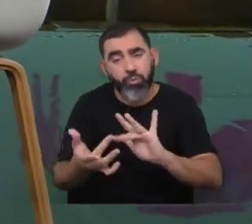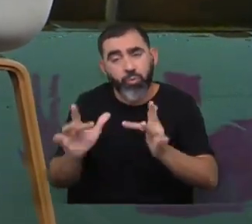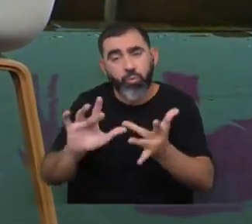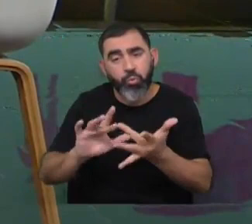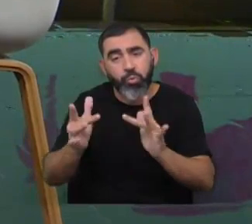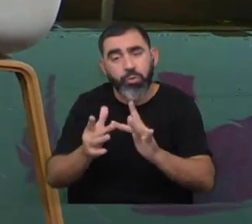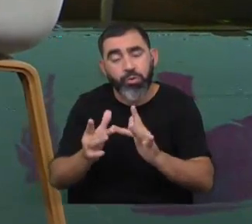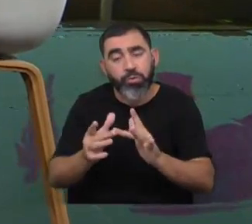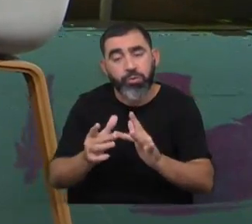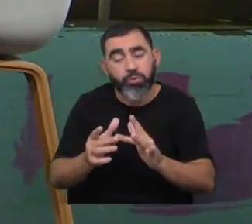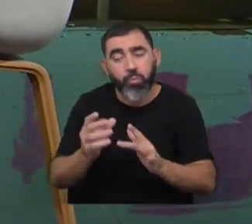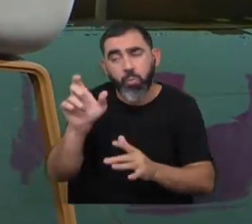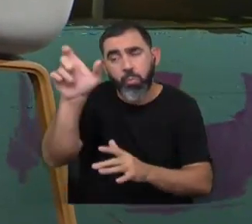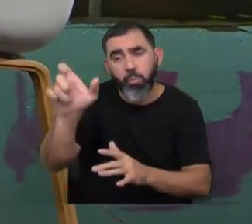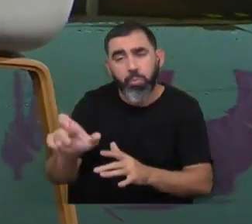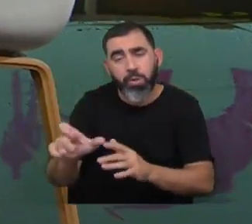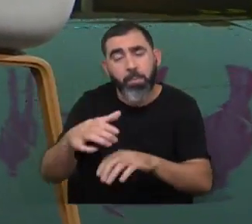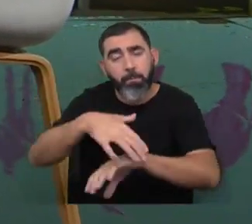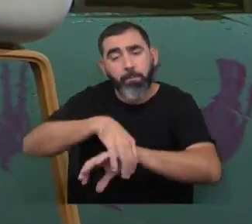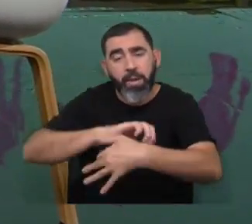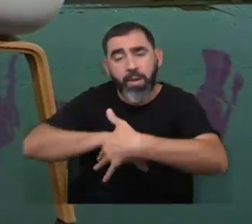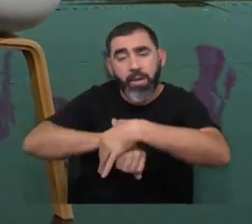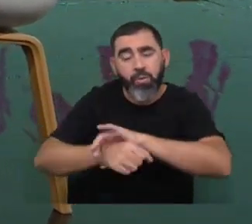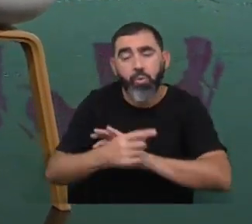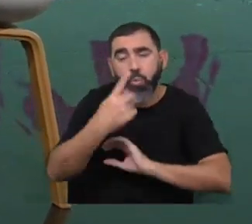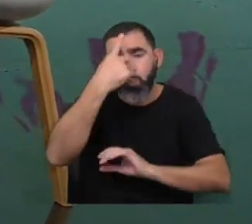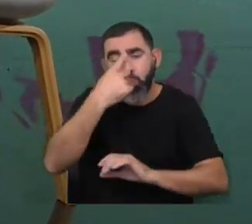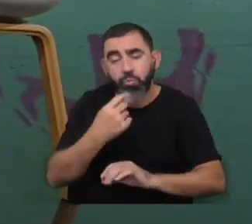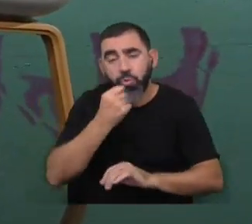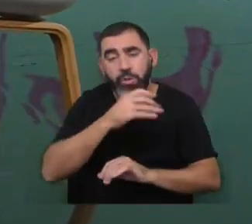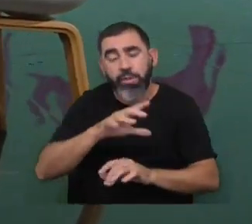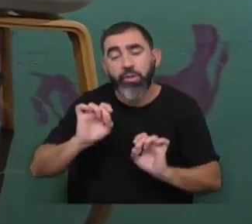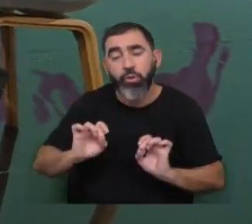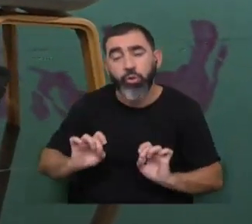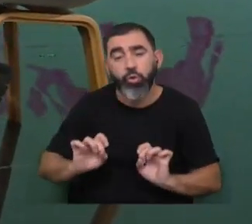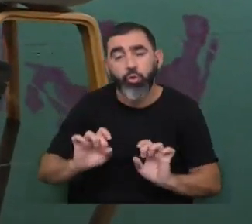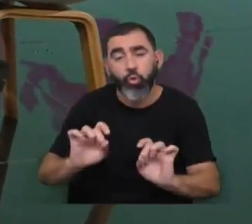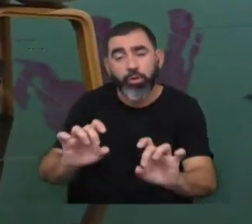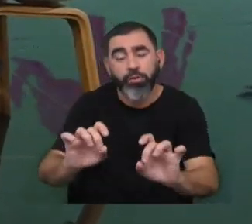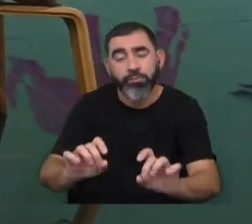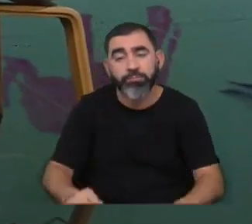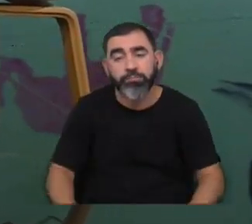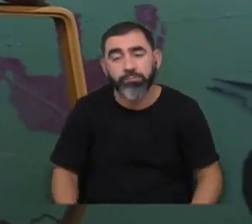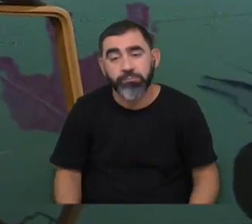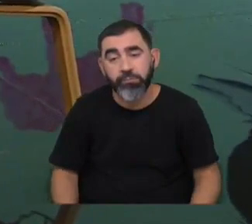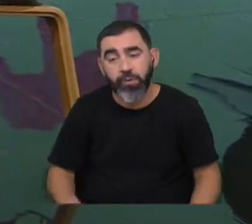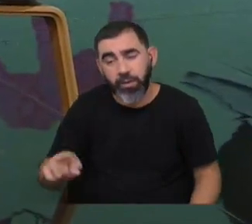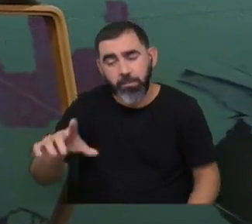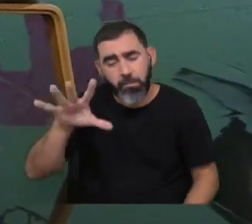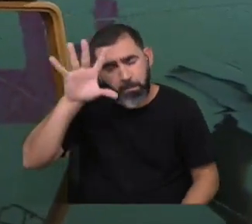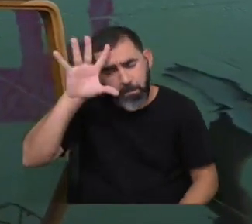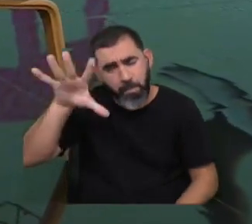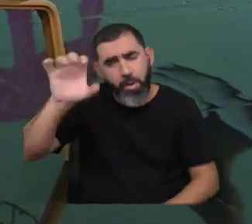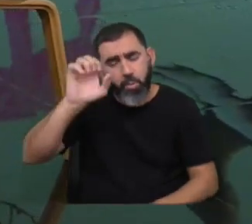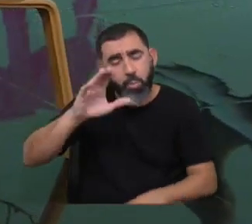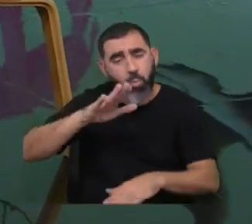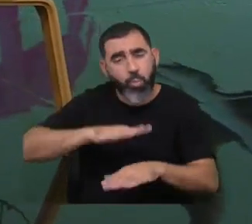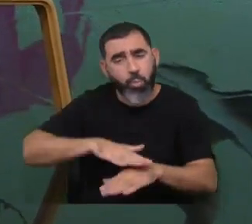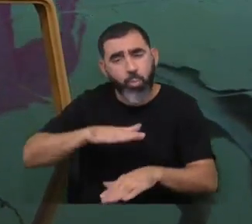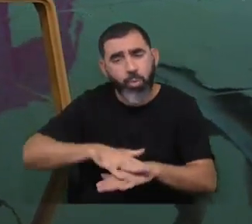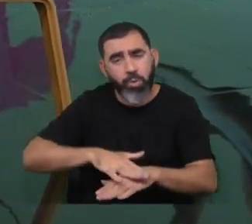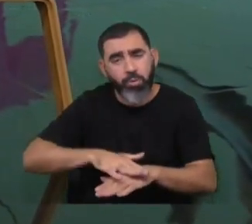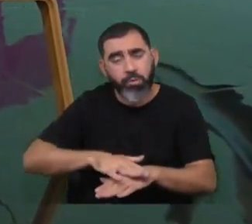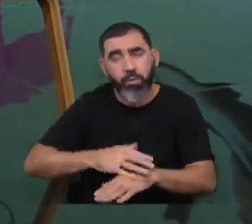habitual con Andrés Rinderknech, que era el paleontólogo del Museo Nacional de Historia Natural. Y ahí recuerdo con claridad el momento en que